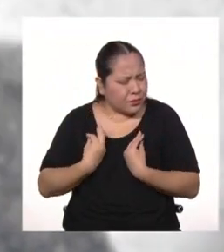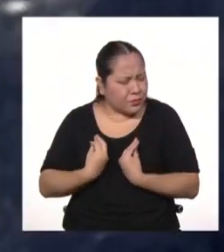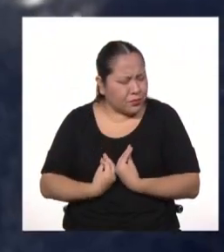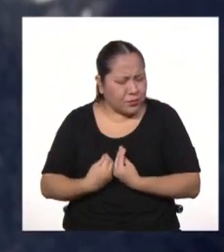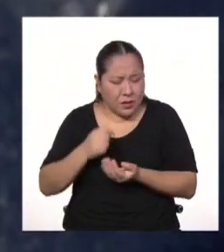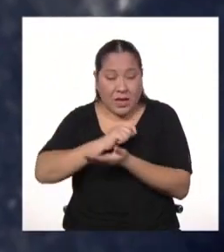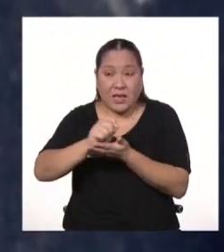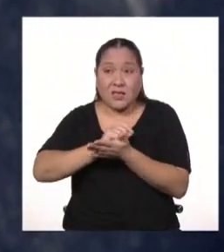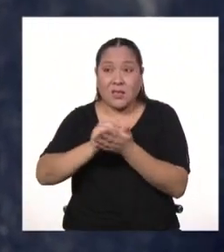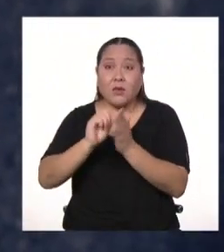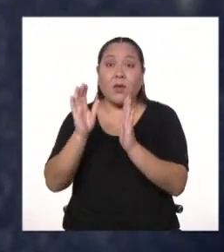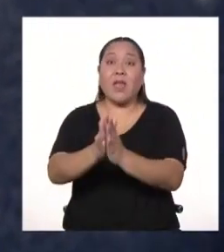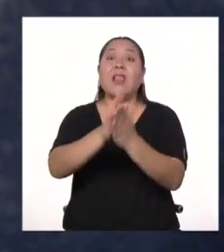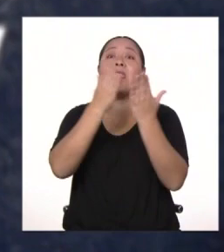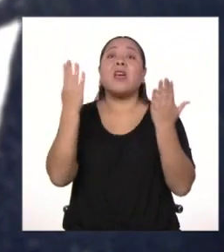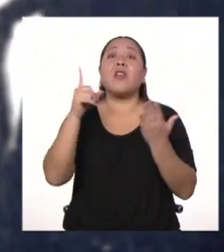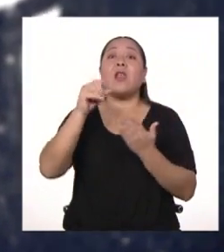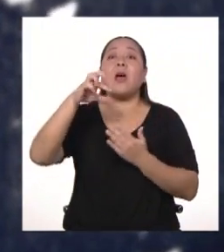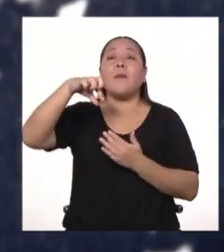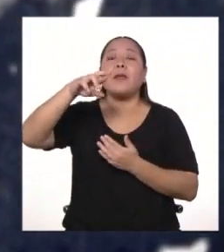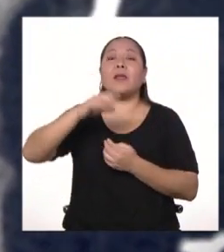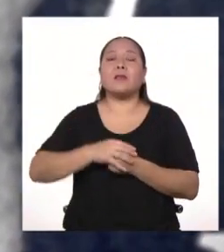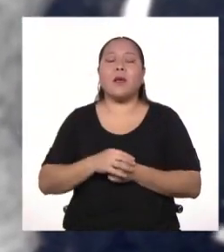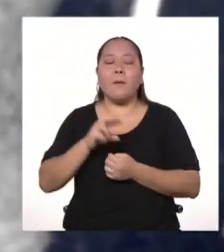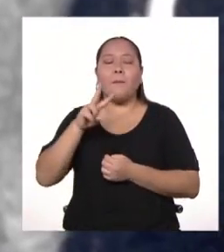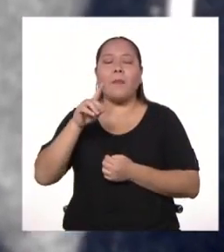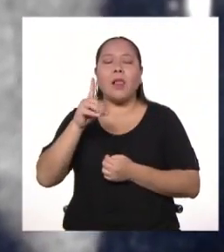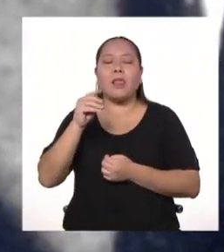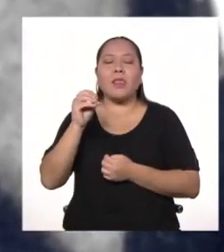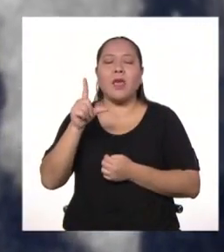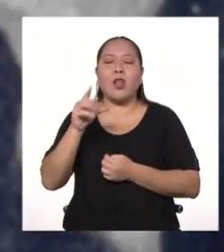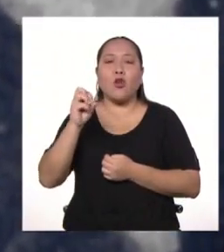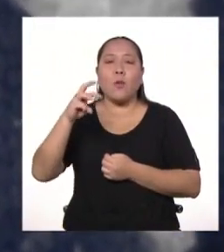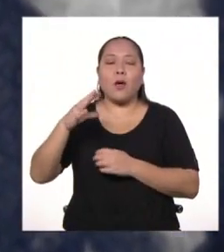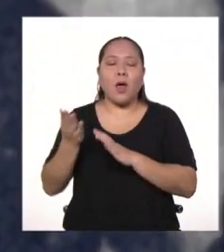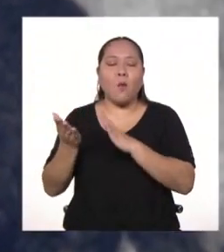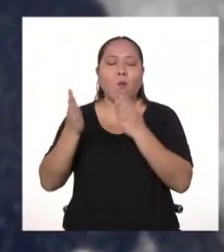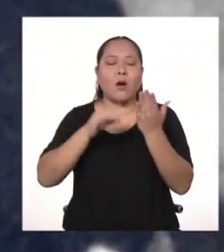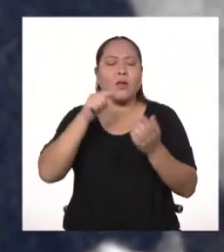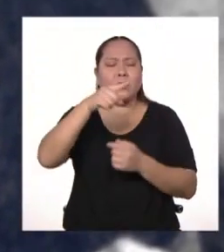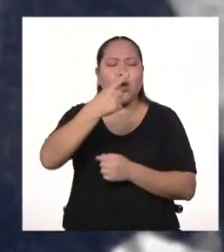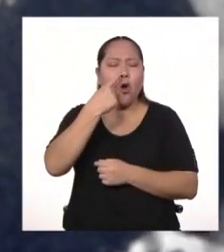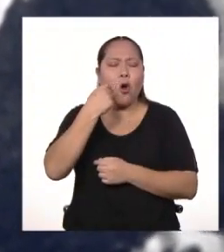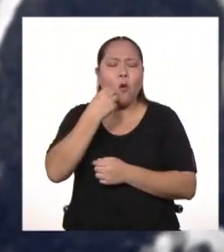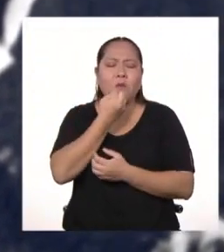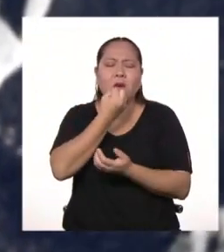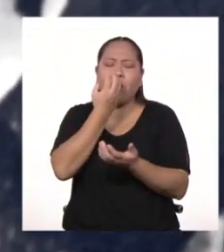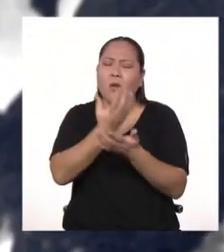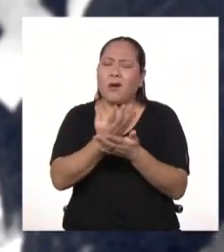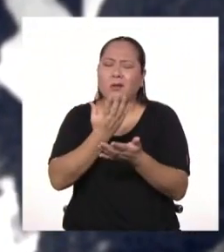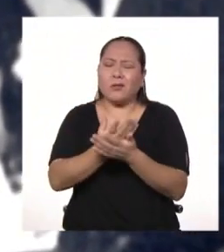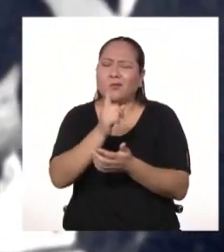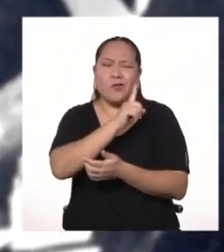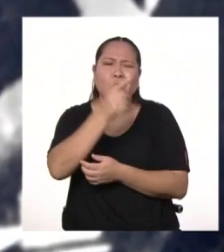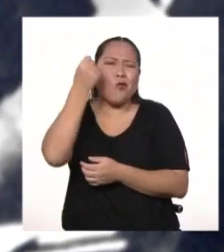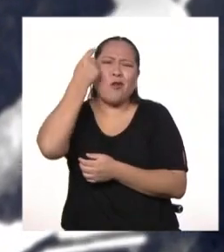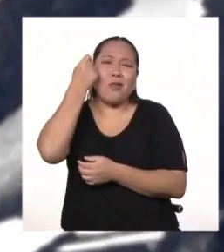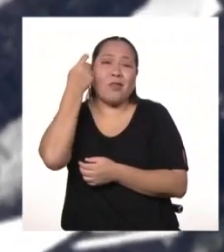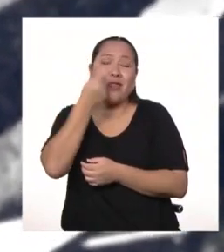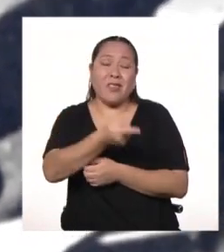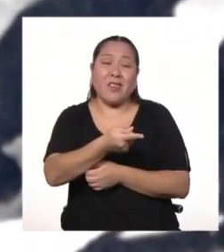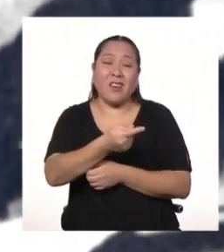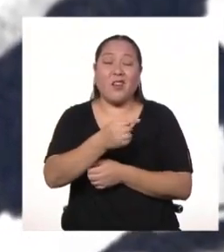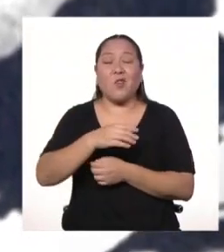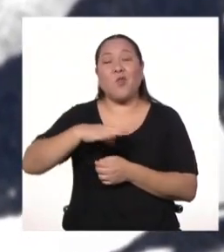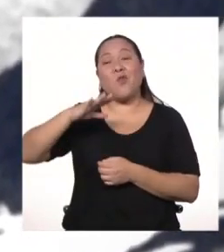siguiente: Abraham Valdelomar ha muerto, el hombre bueno e incomprendido, el niño